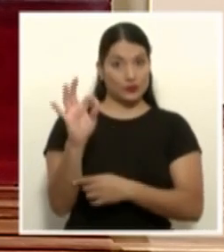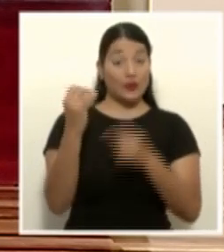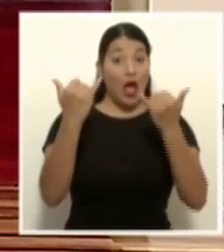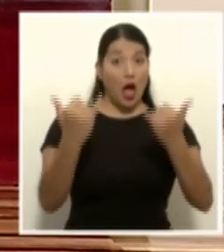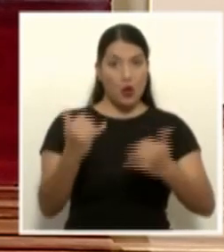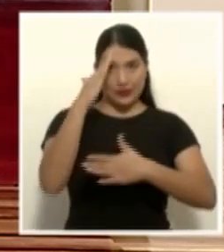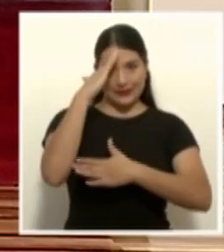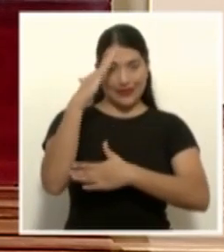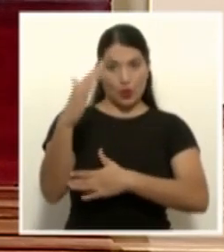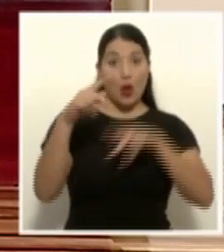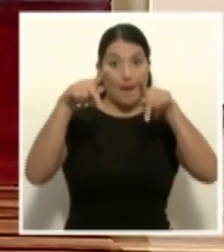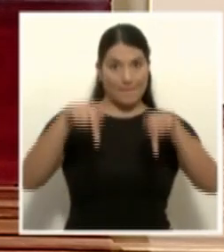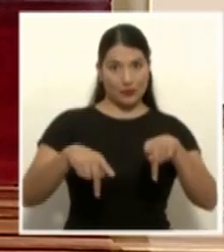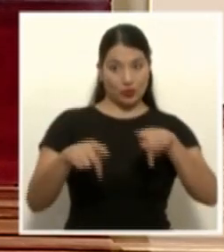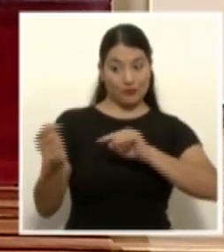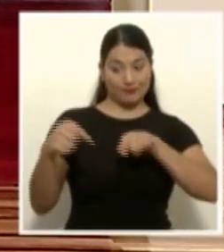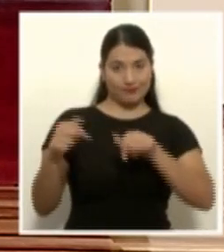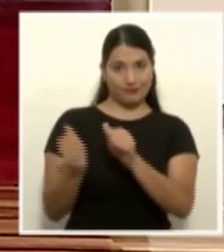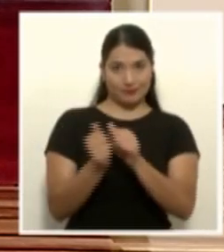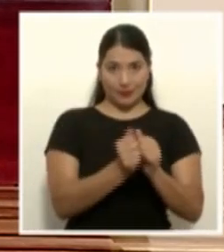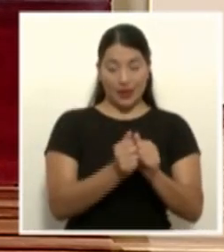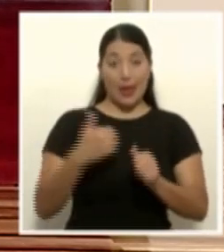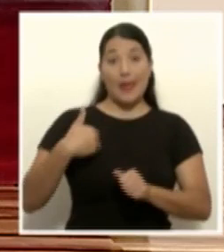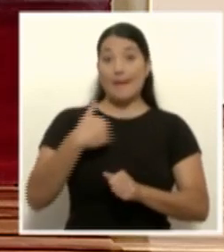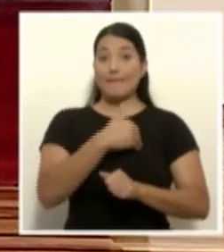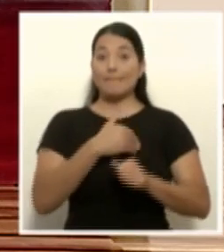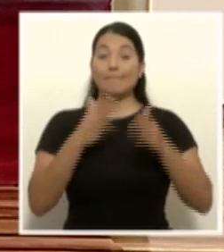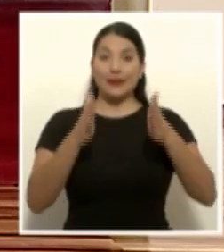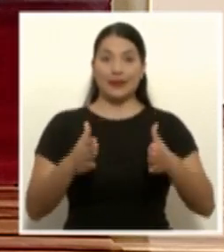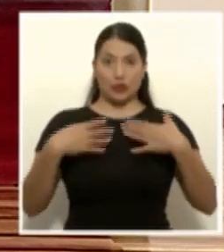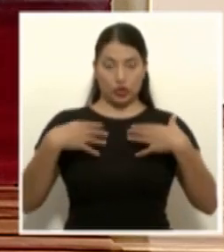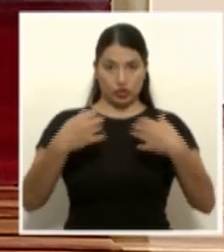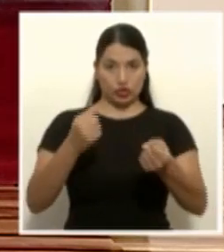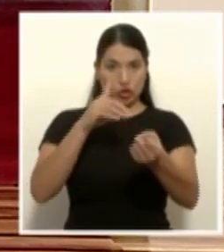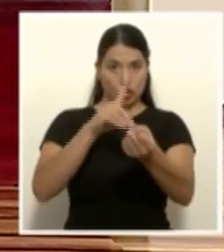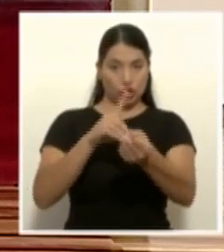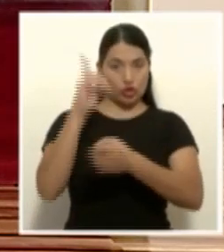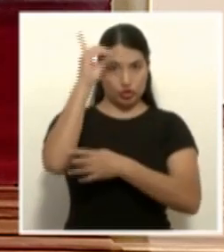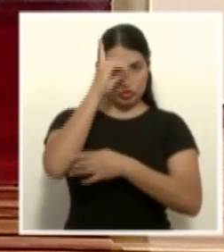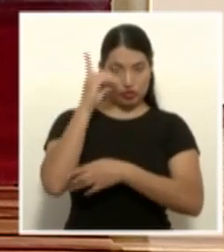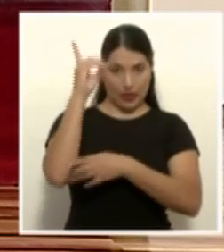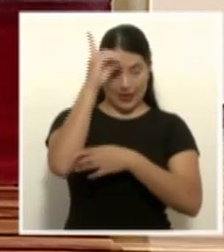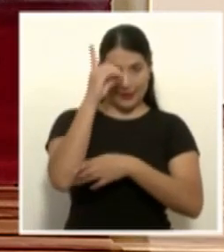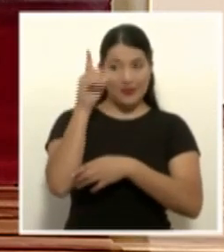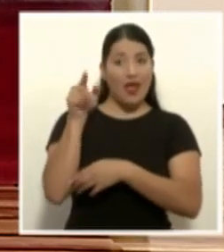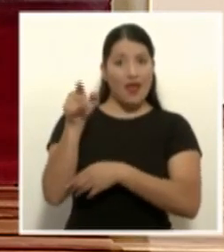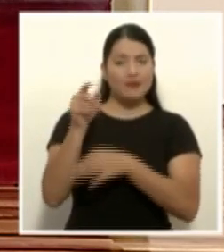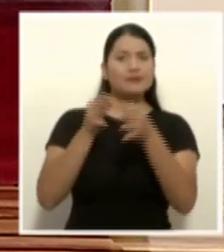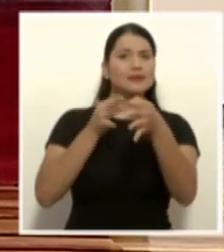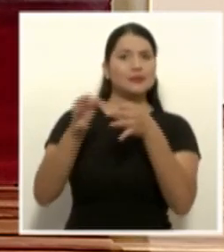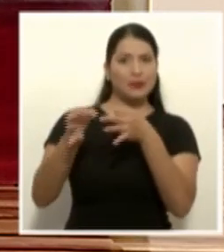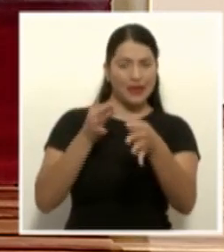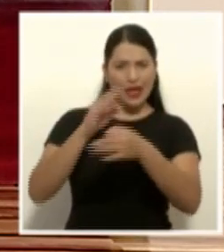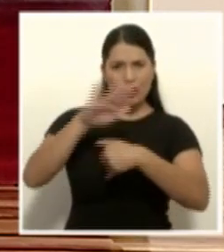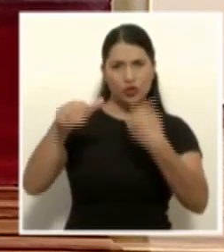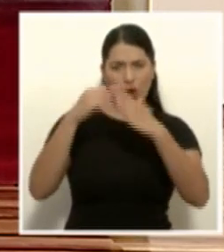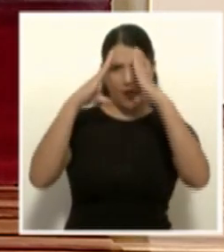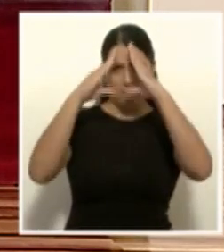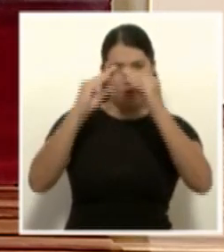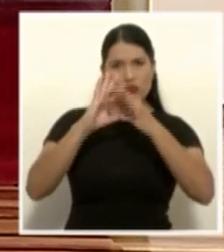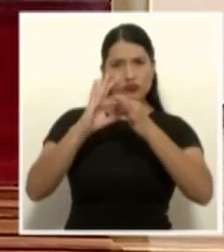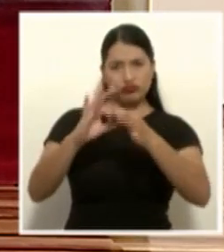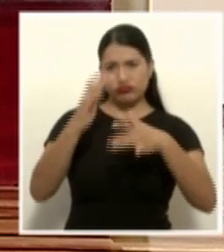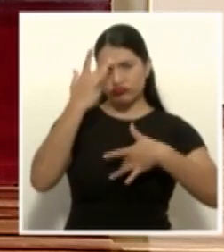quienes nos acompañan esta tarde, al ministro de Salud, el doctor Daniel Salas, quien detallará el reporte epidemiológico de